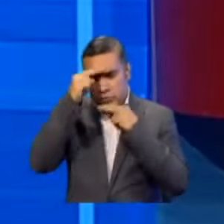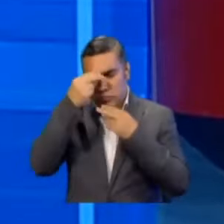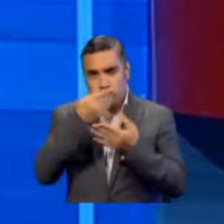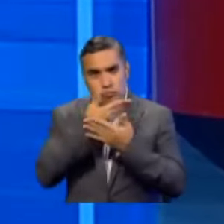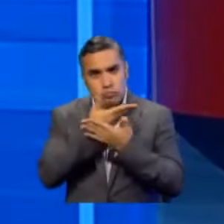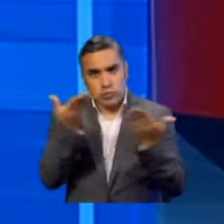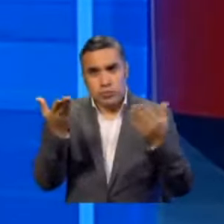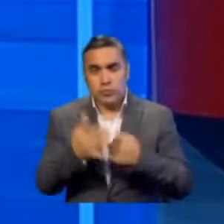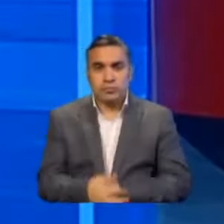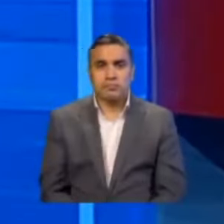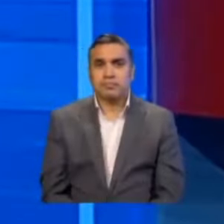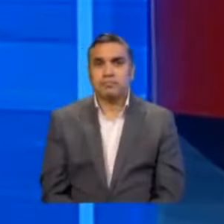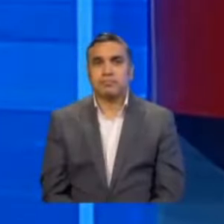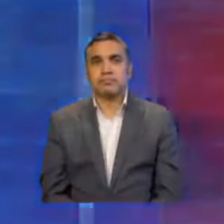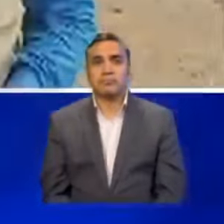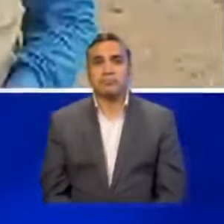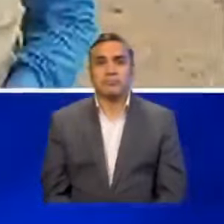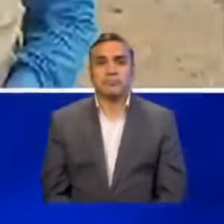novedades.